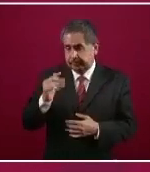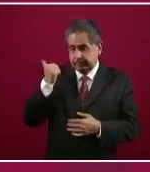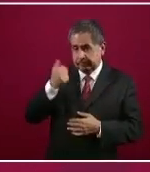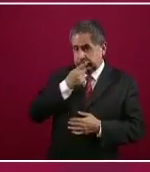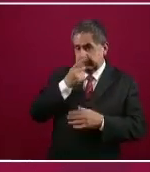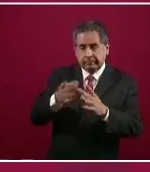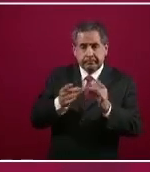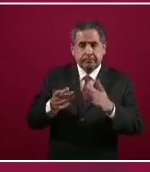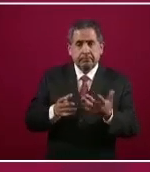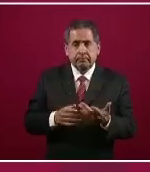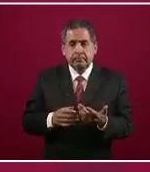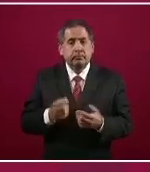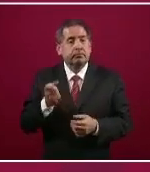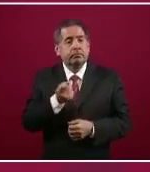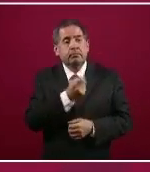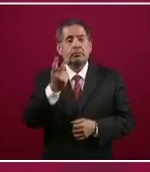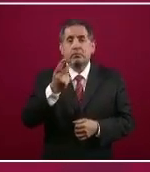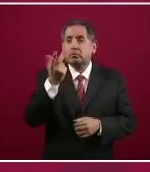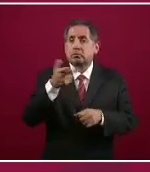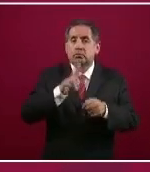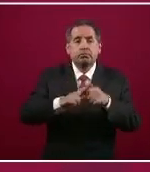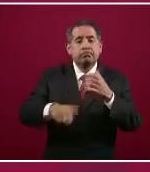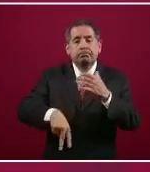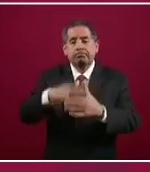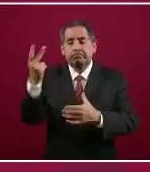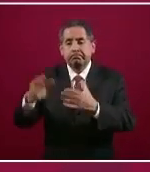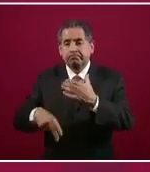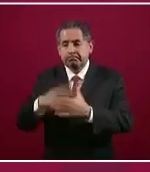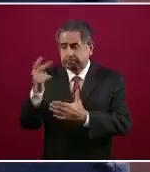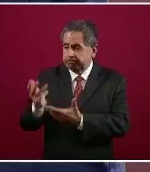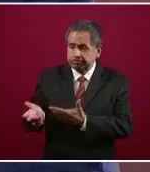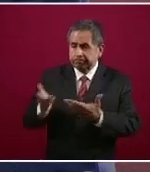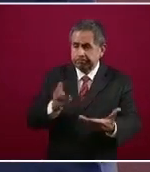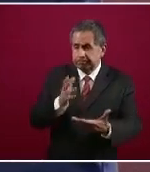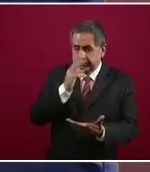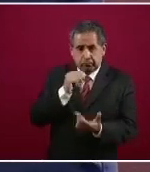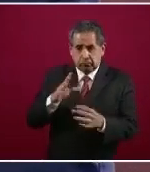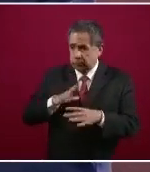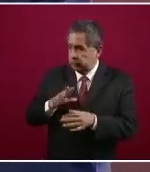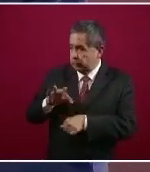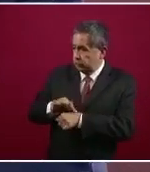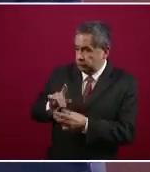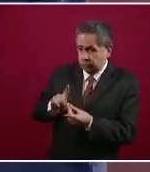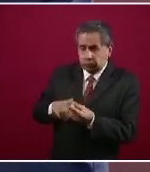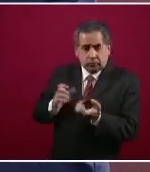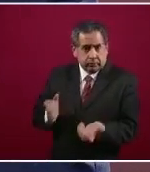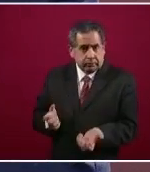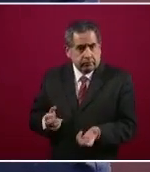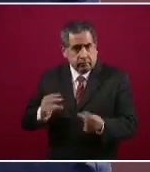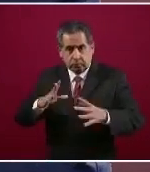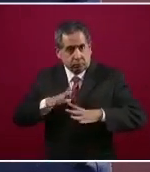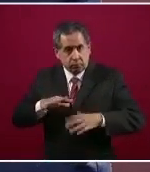poco que hay vacantes en el Seguro Social que no se pueden cubrir porque no se tienen